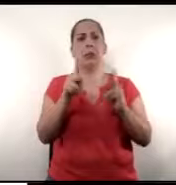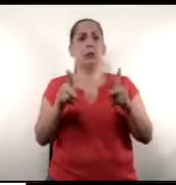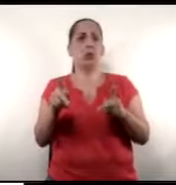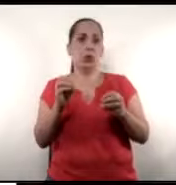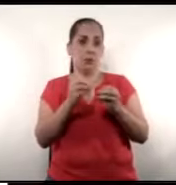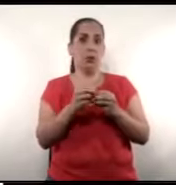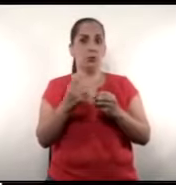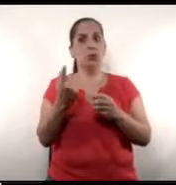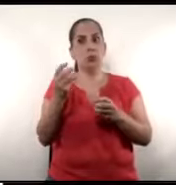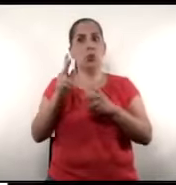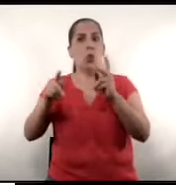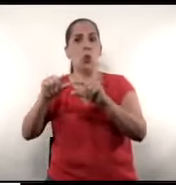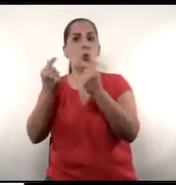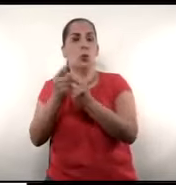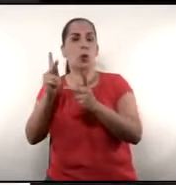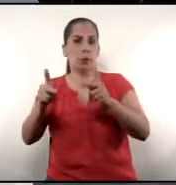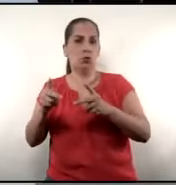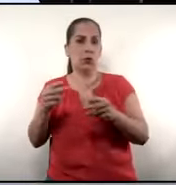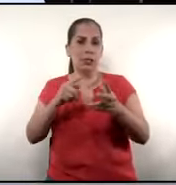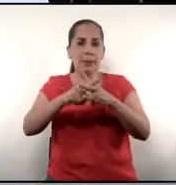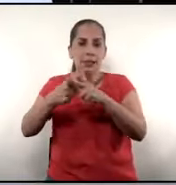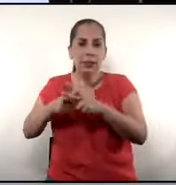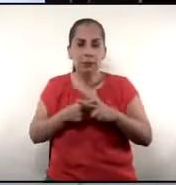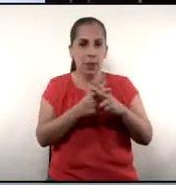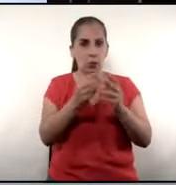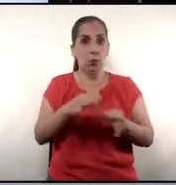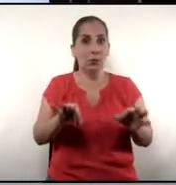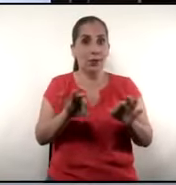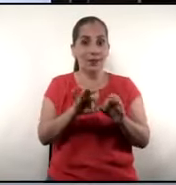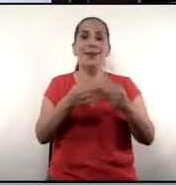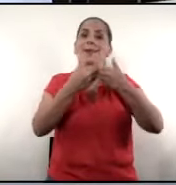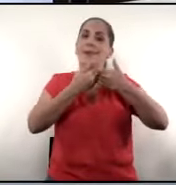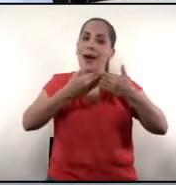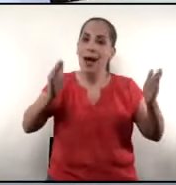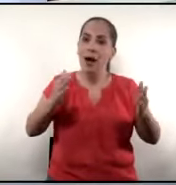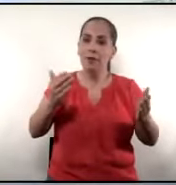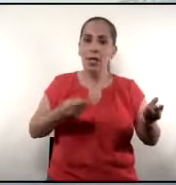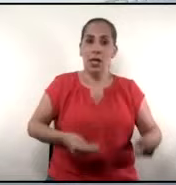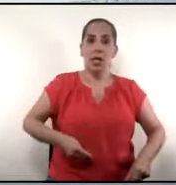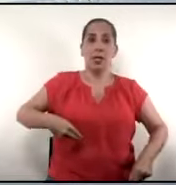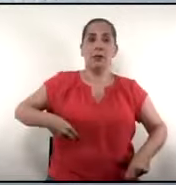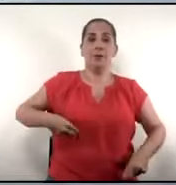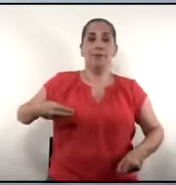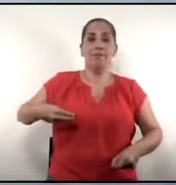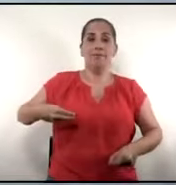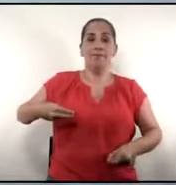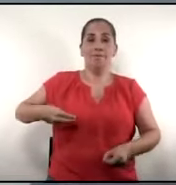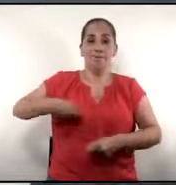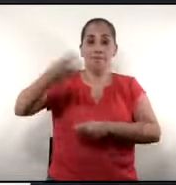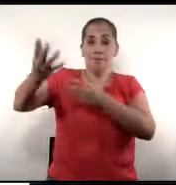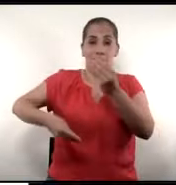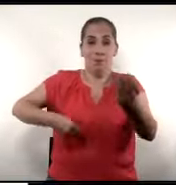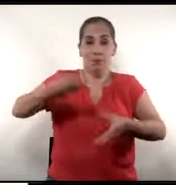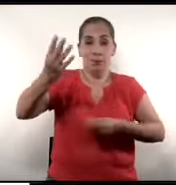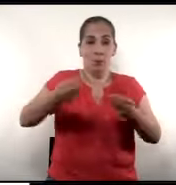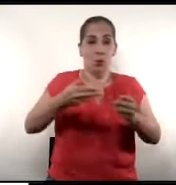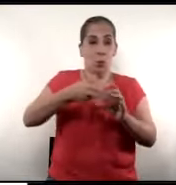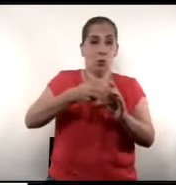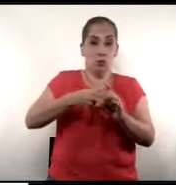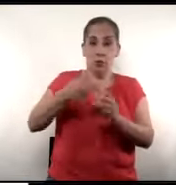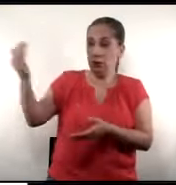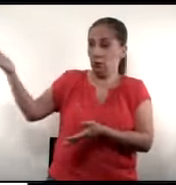mantenimiento importante, y se abre la importación de combustibles, y esa infraestructura es utilizada por